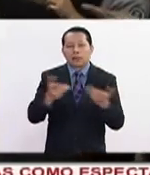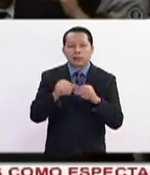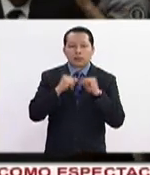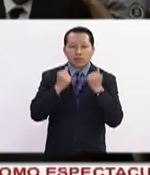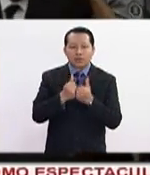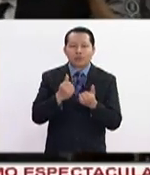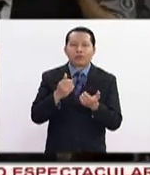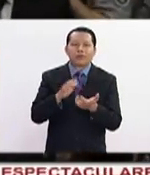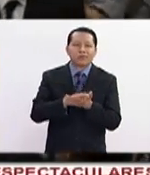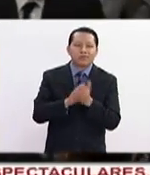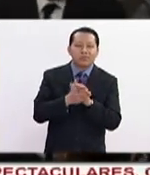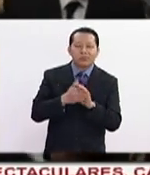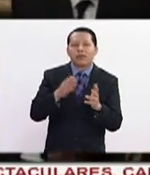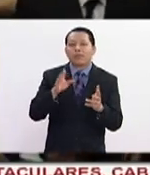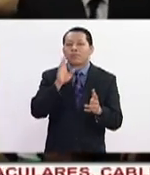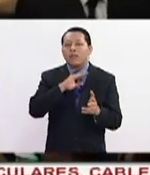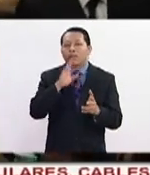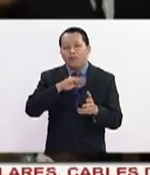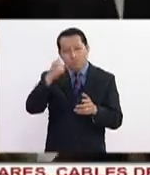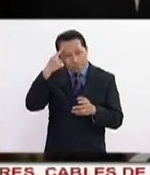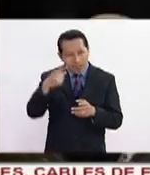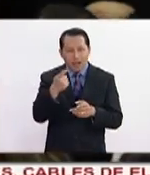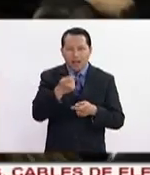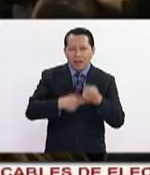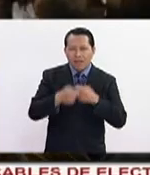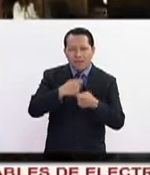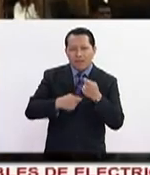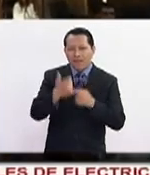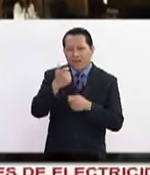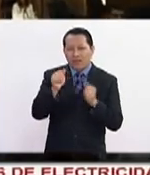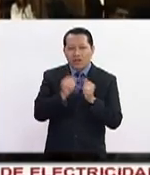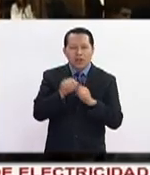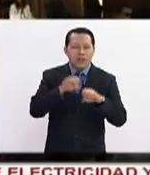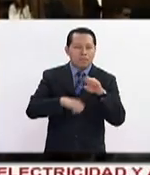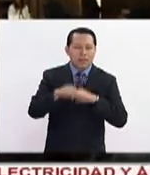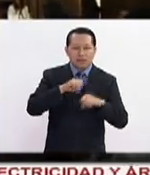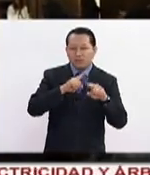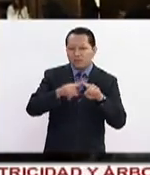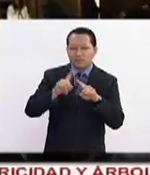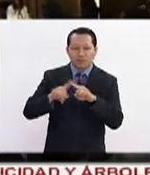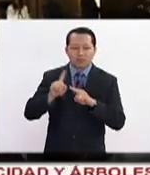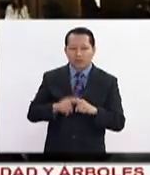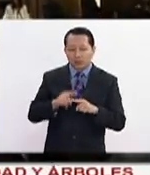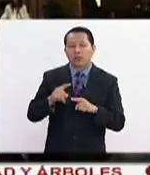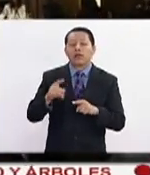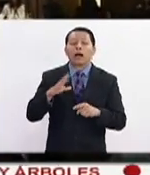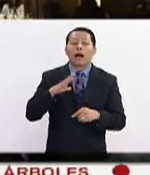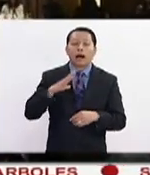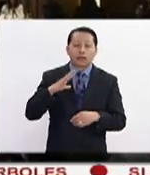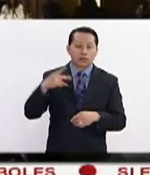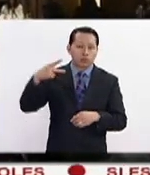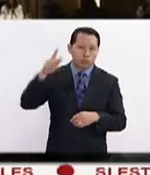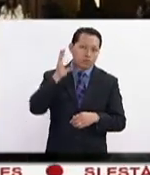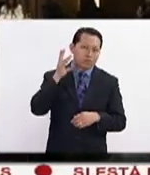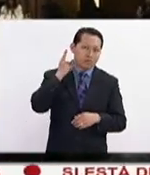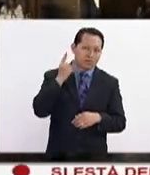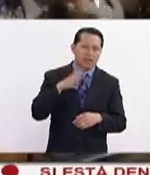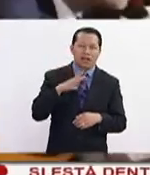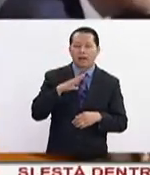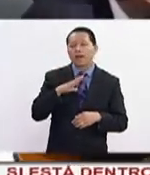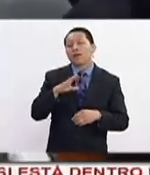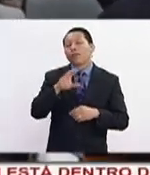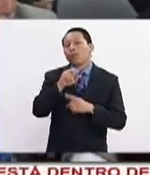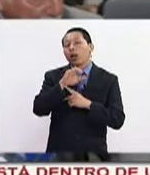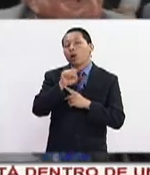asociación ilícita destinada a cometer lavado de dinero junto con empresarios de obra pública. La Cámara Federal de Buenos Aires también